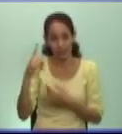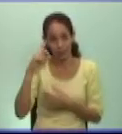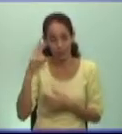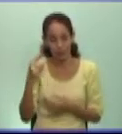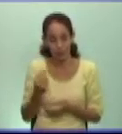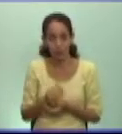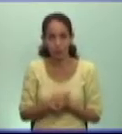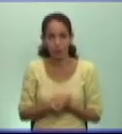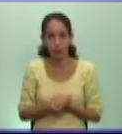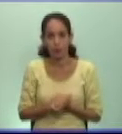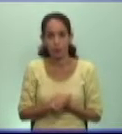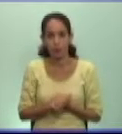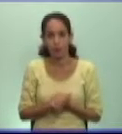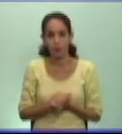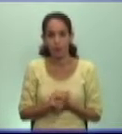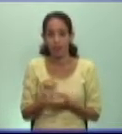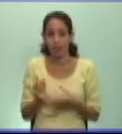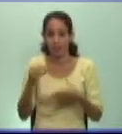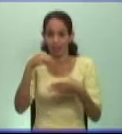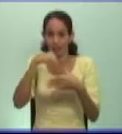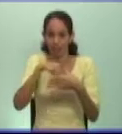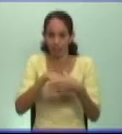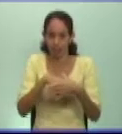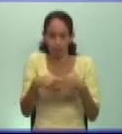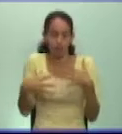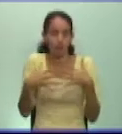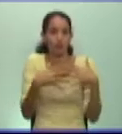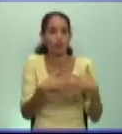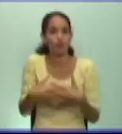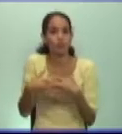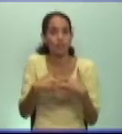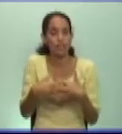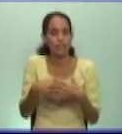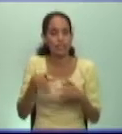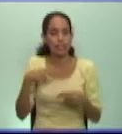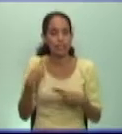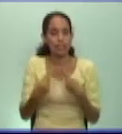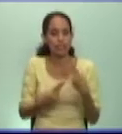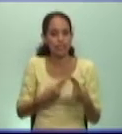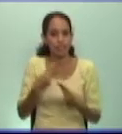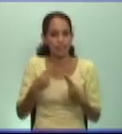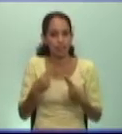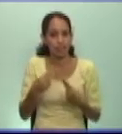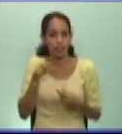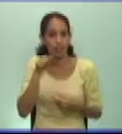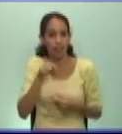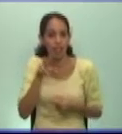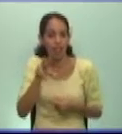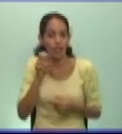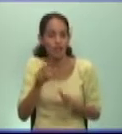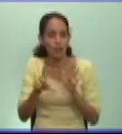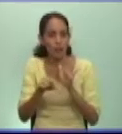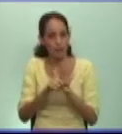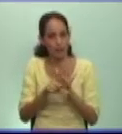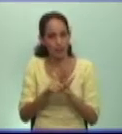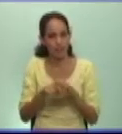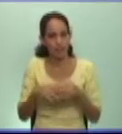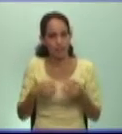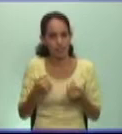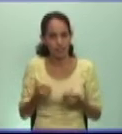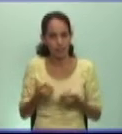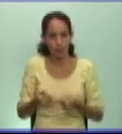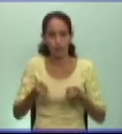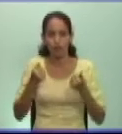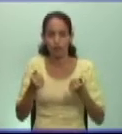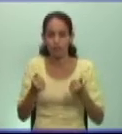Fría, internamente los Estados Unidos sigue aplicando en estos gobiernos el New Deal, porque hay un fortalecimiento de la